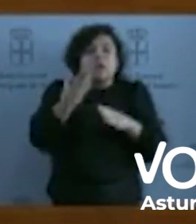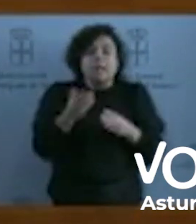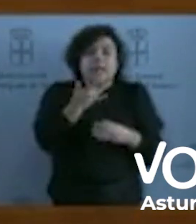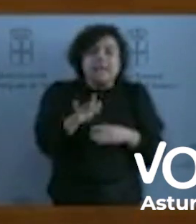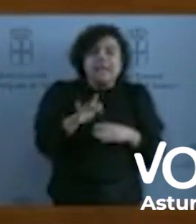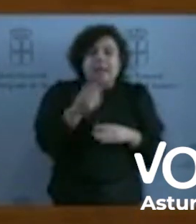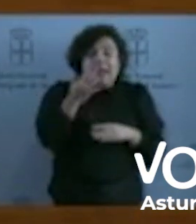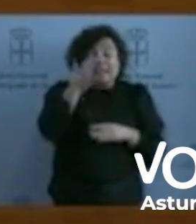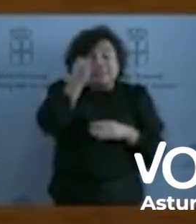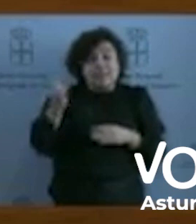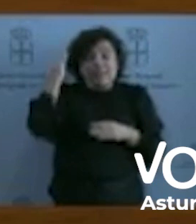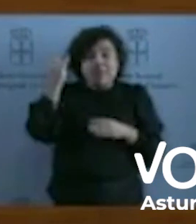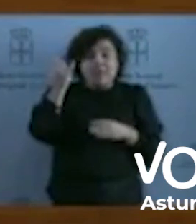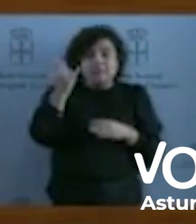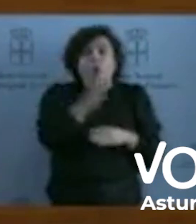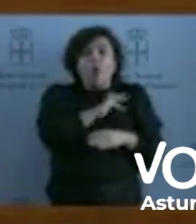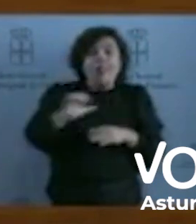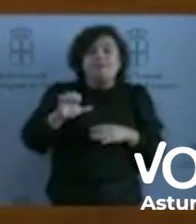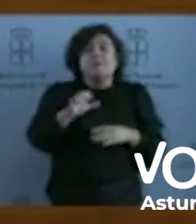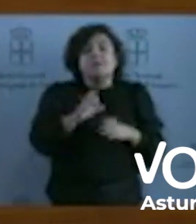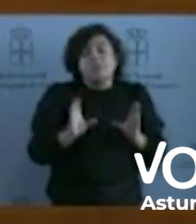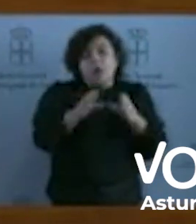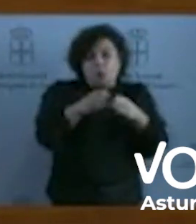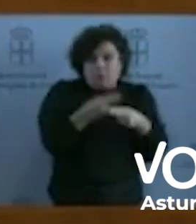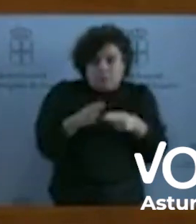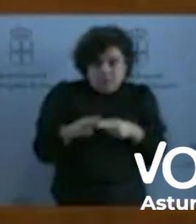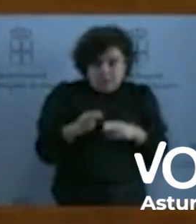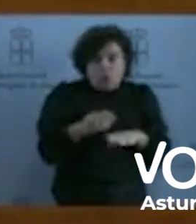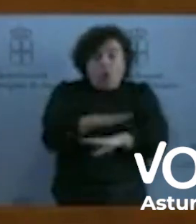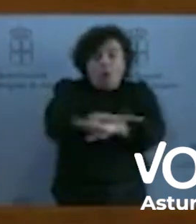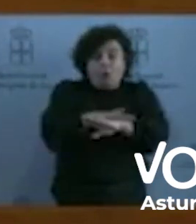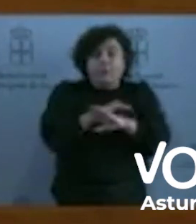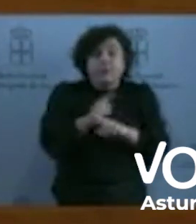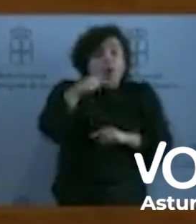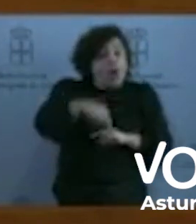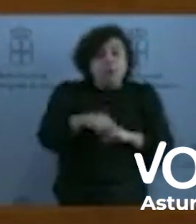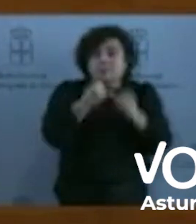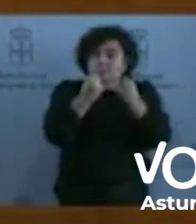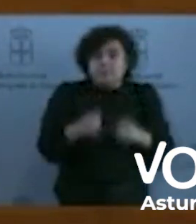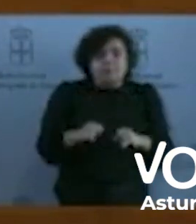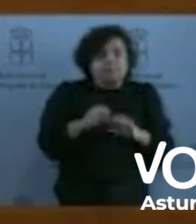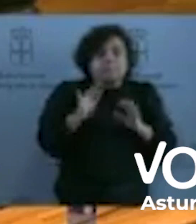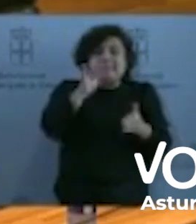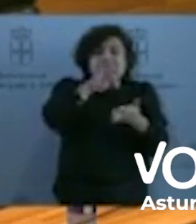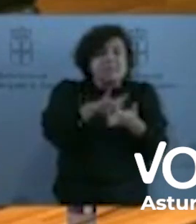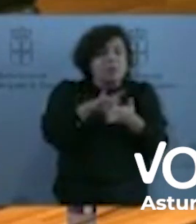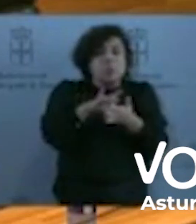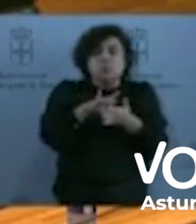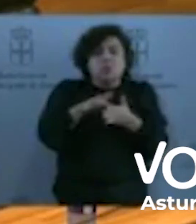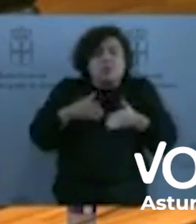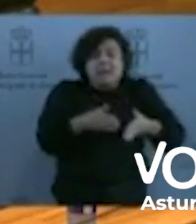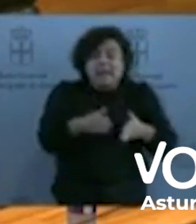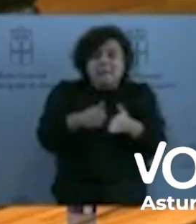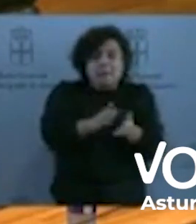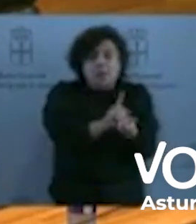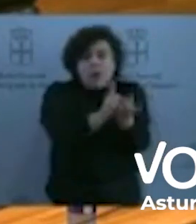antoja. Hoy es precisamente el día para cambiar el sentido y caminar hacia el respeto mutuo, aparcar las diferencias y apreciar